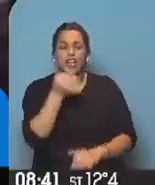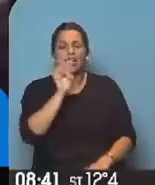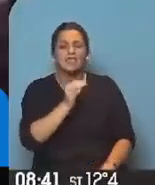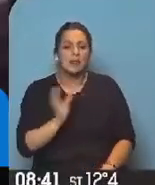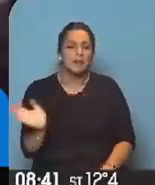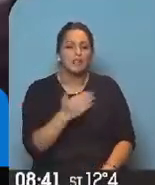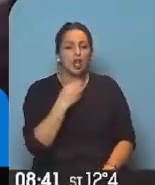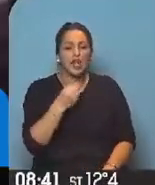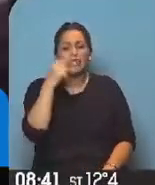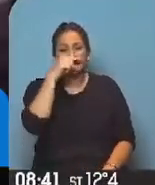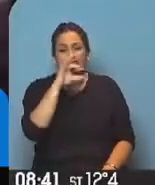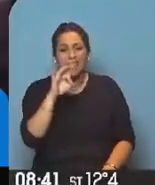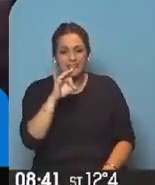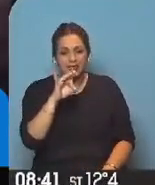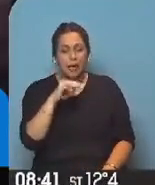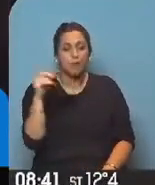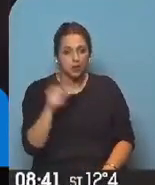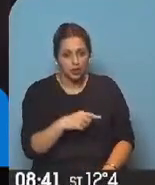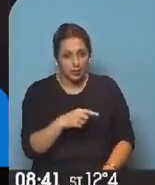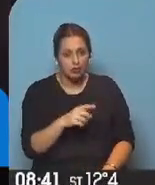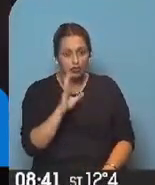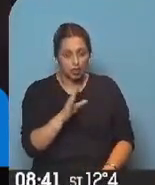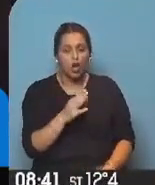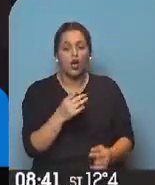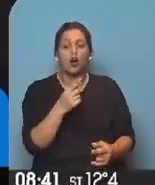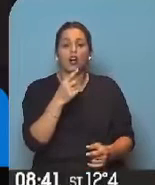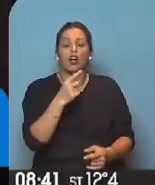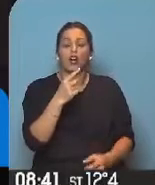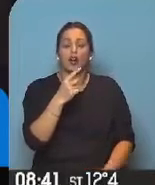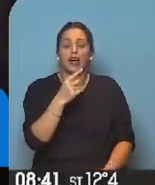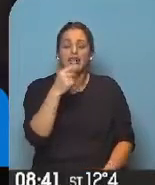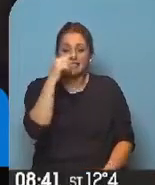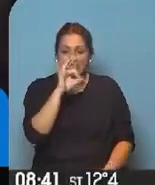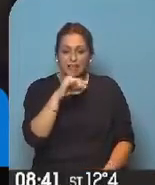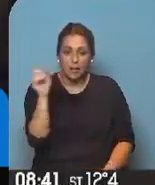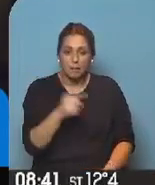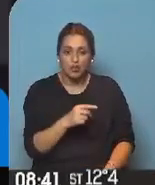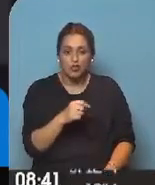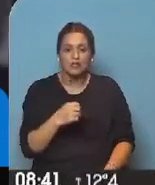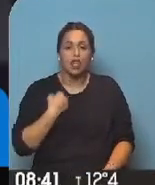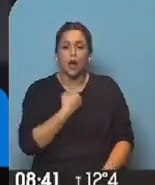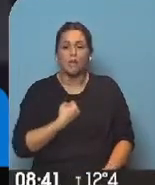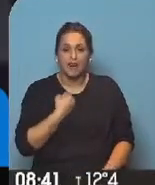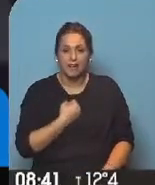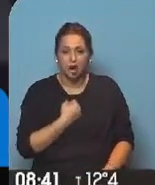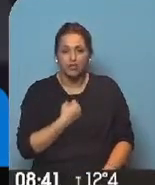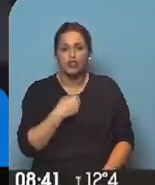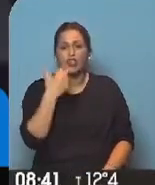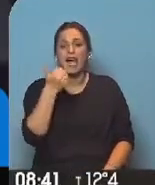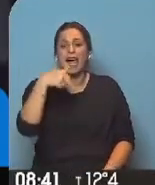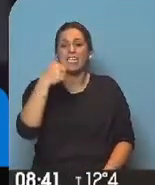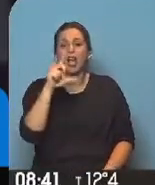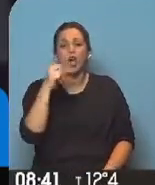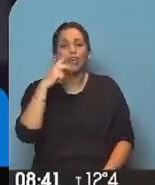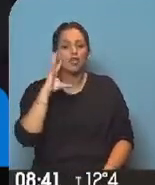que el 70% según el censo nacional de mamógrafos el 70 por ciento de los más horas pues en argentina son analógicos esto